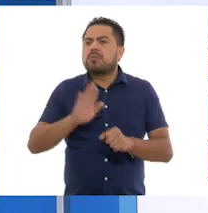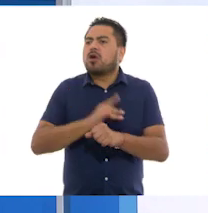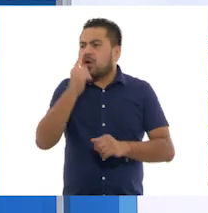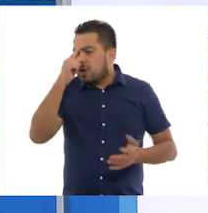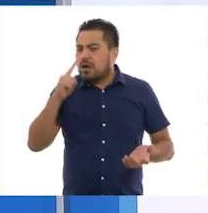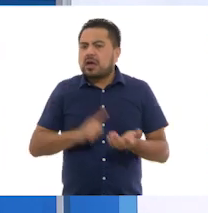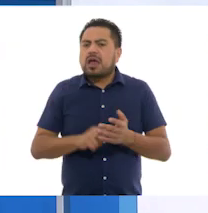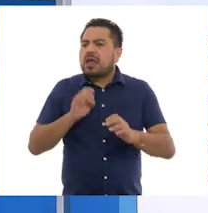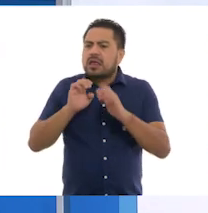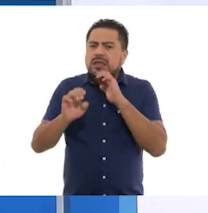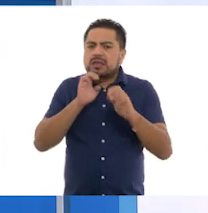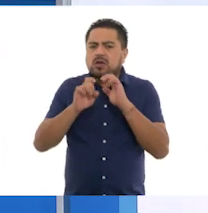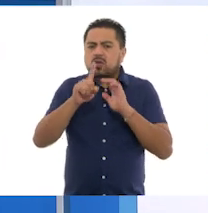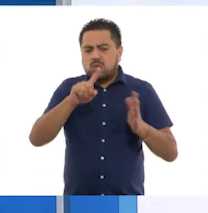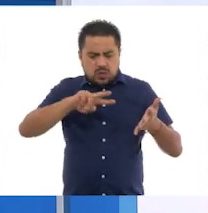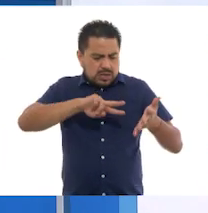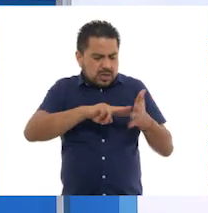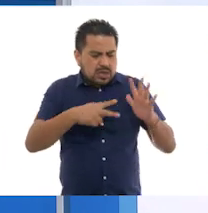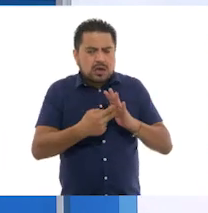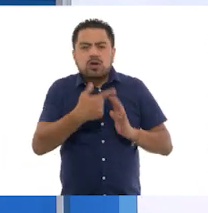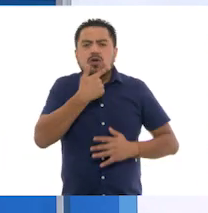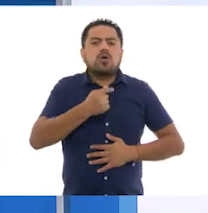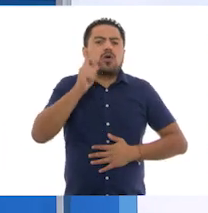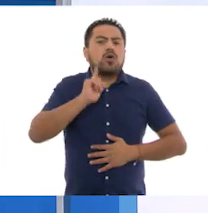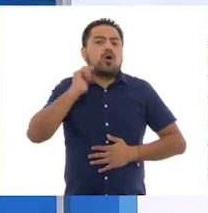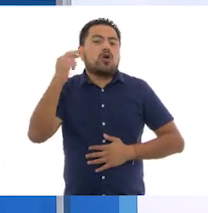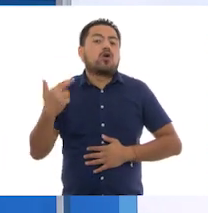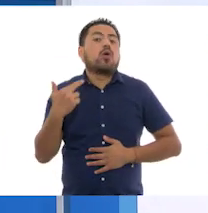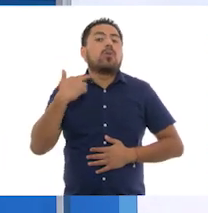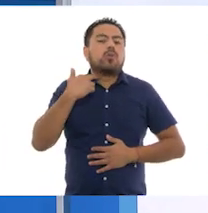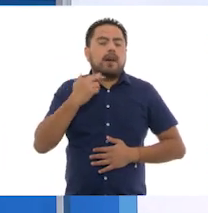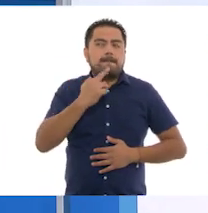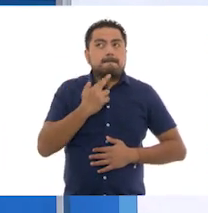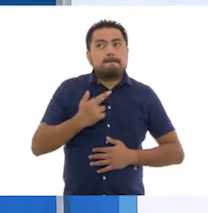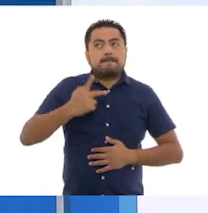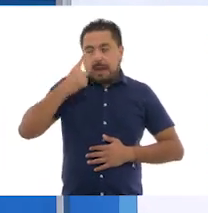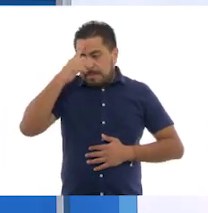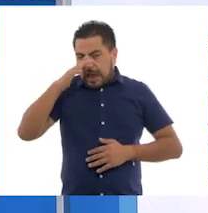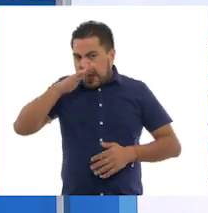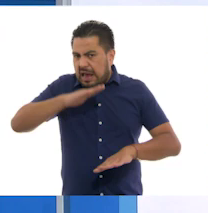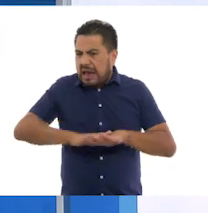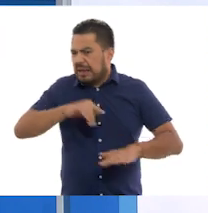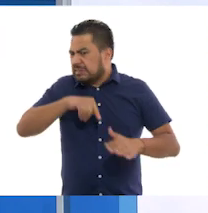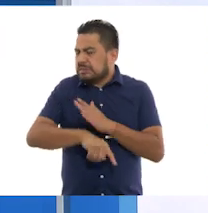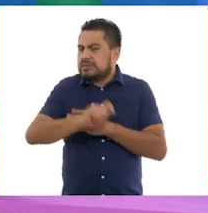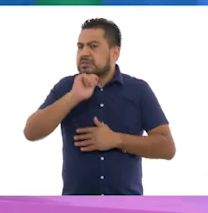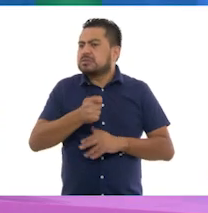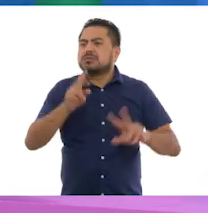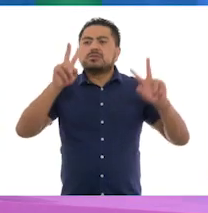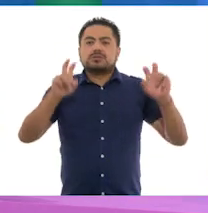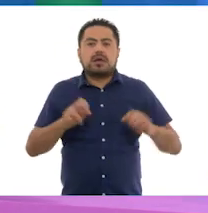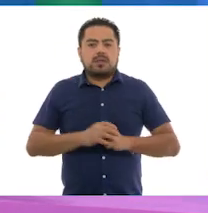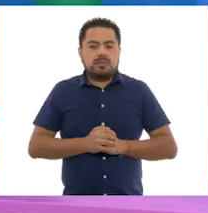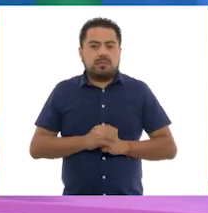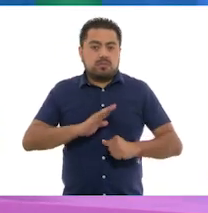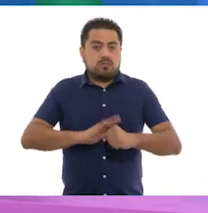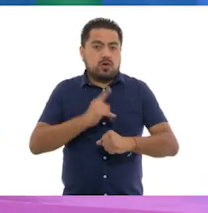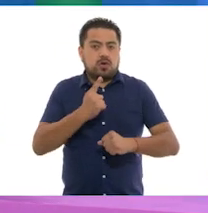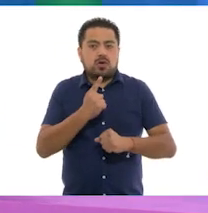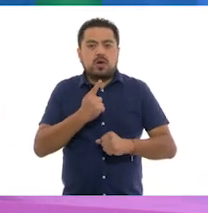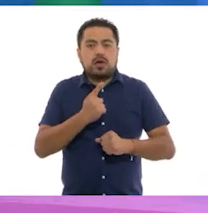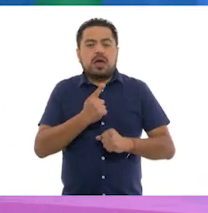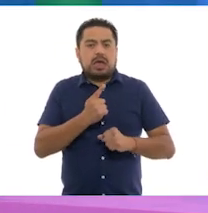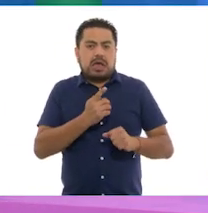que entrevistar a un ingeniero o una ingeniera en robótica es lo mejor para saber del tema? Pues porque es un